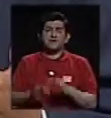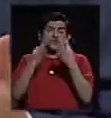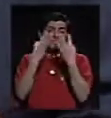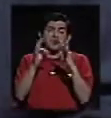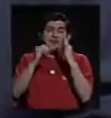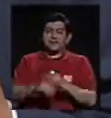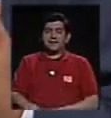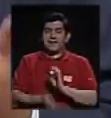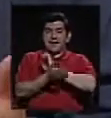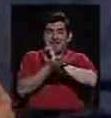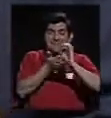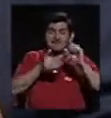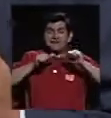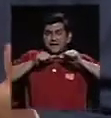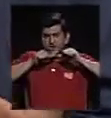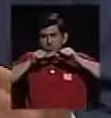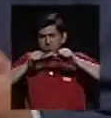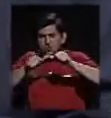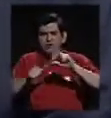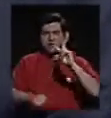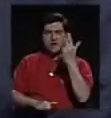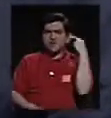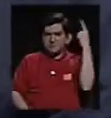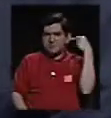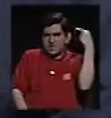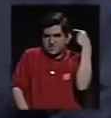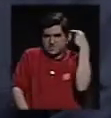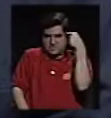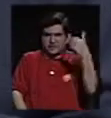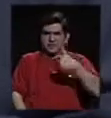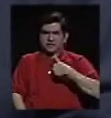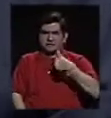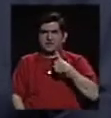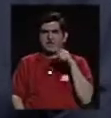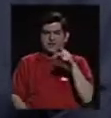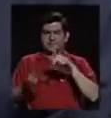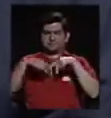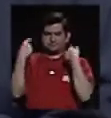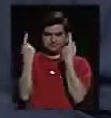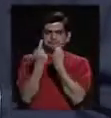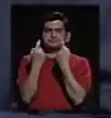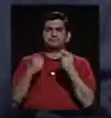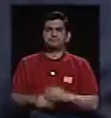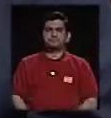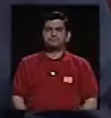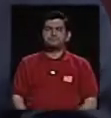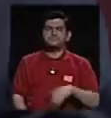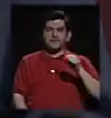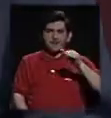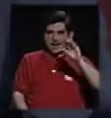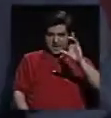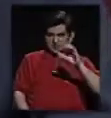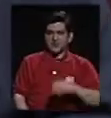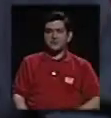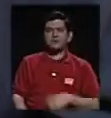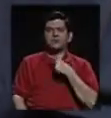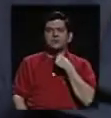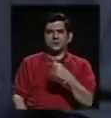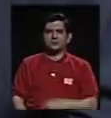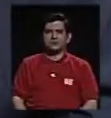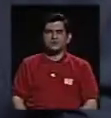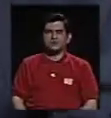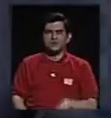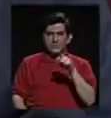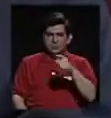de impedir el continuismo, un tercer gobierno de este partido. Alberto, es un gusto